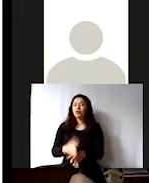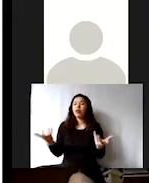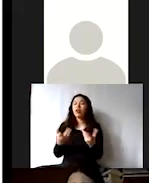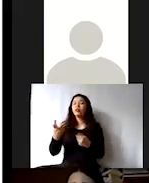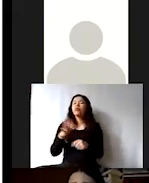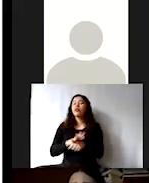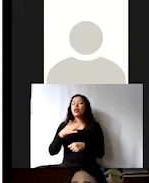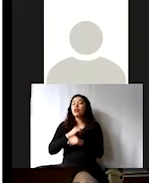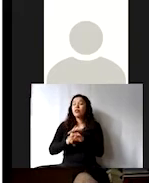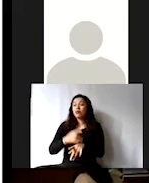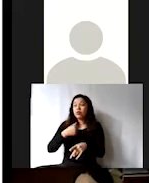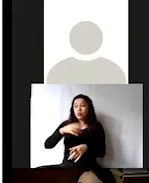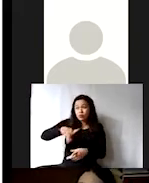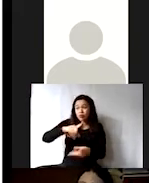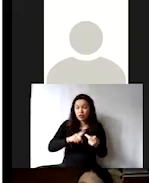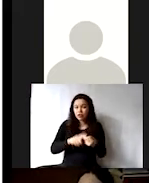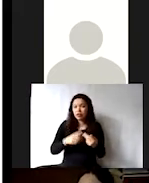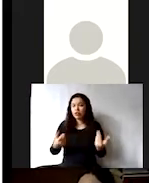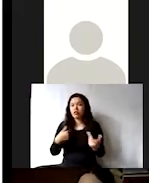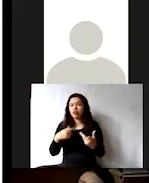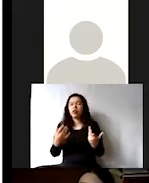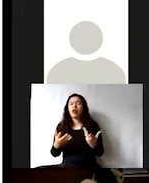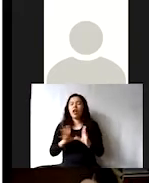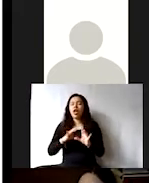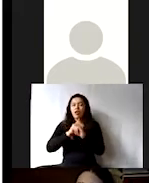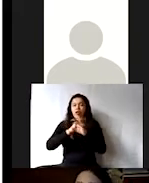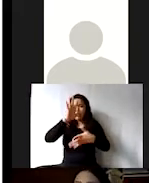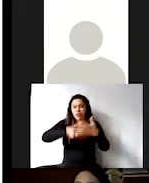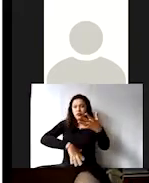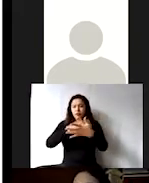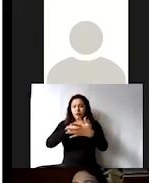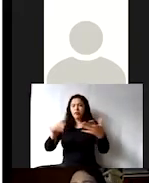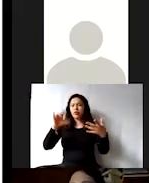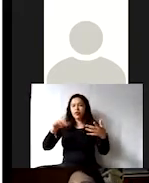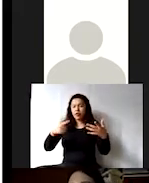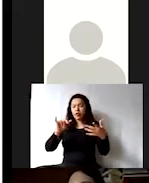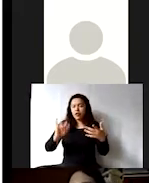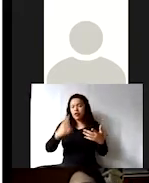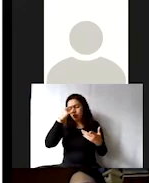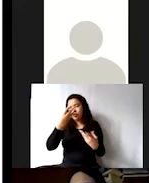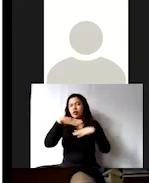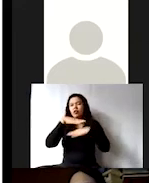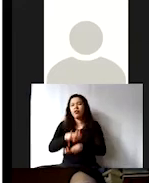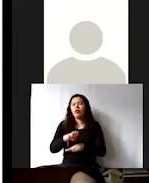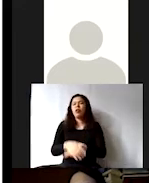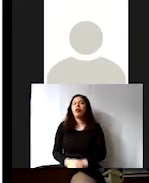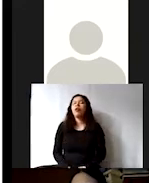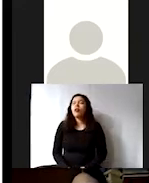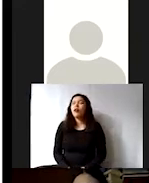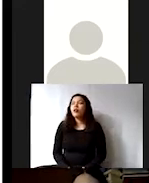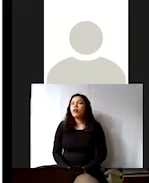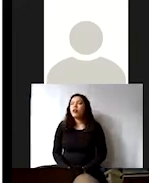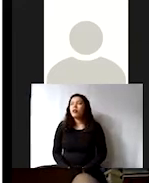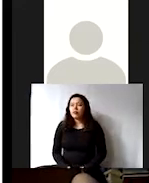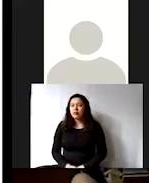información? Porque les enseñaba que existe una base de datos, incluso del INEGI, sobre los temas de las metas y